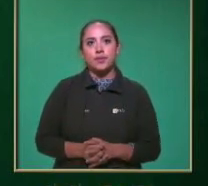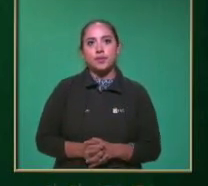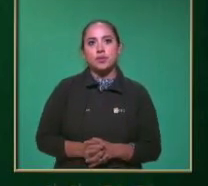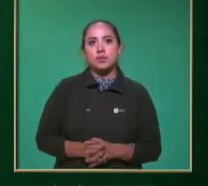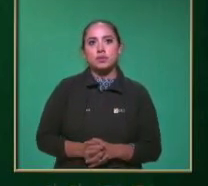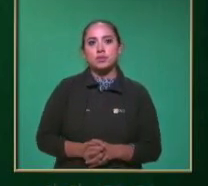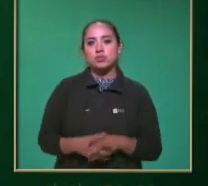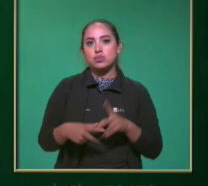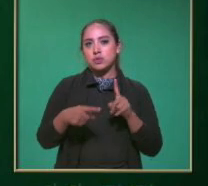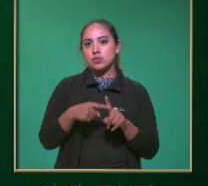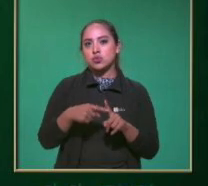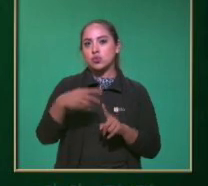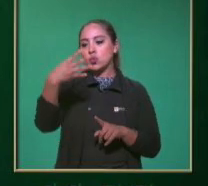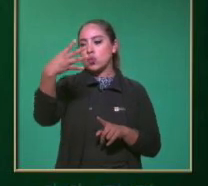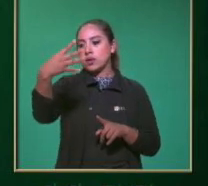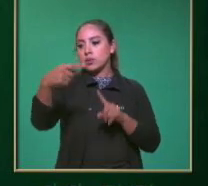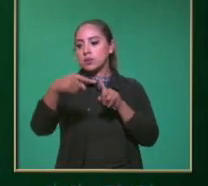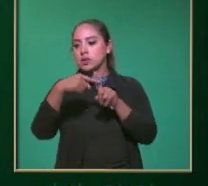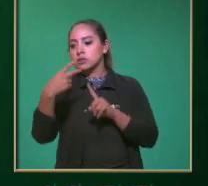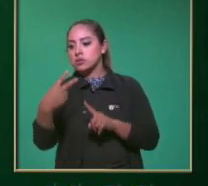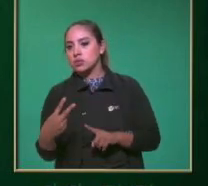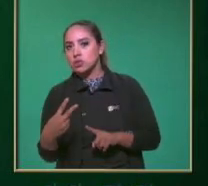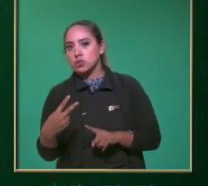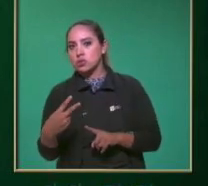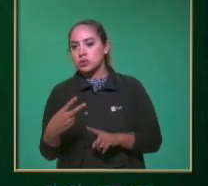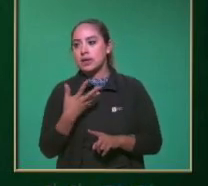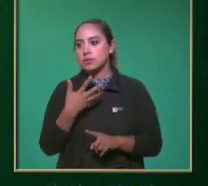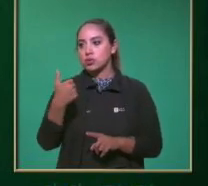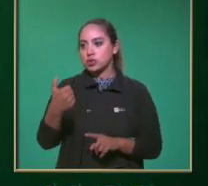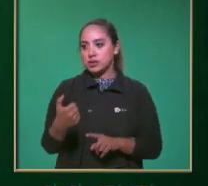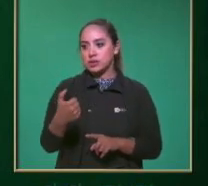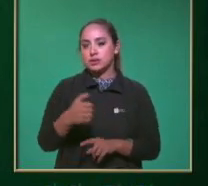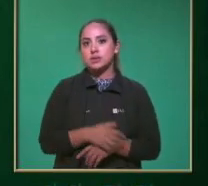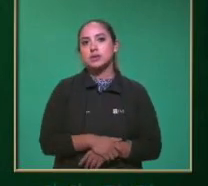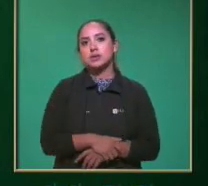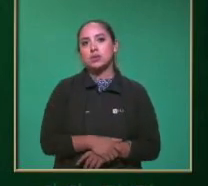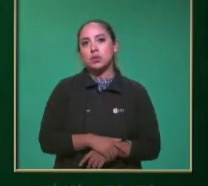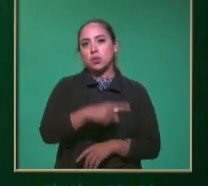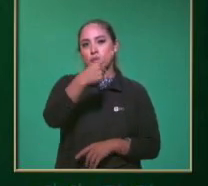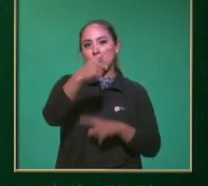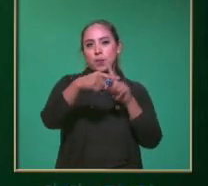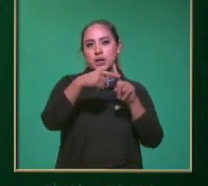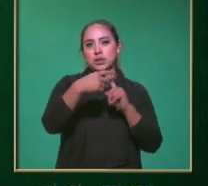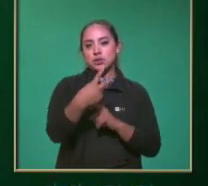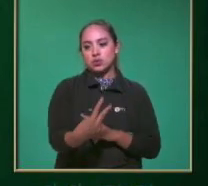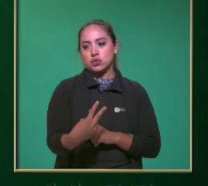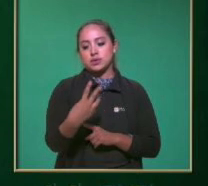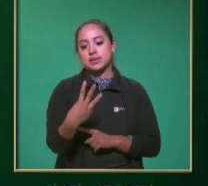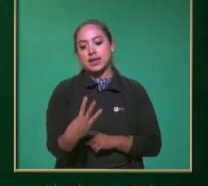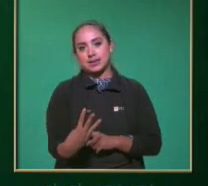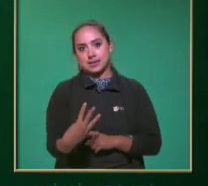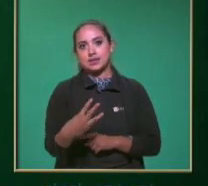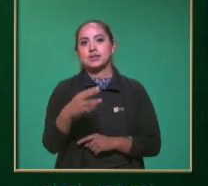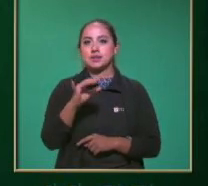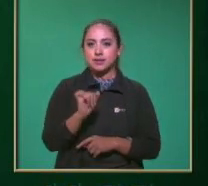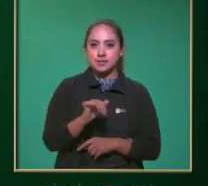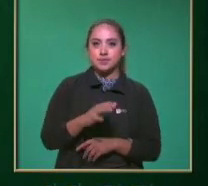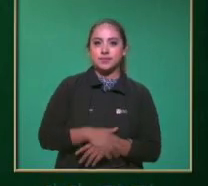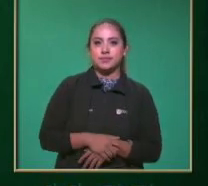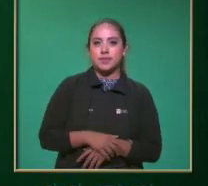4 más 2, ¿cuánto es? Son 6, maestra. Muy bien, ¿y 1 más 2? Son 3. Entonces aquí